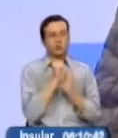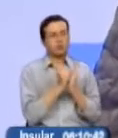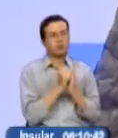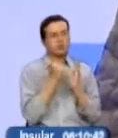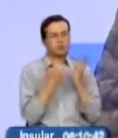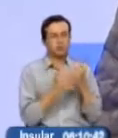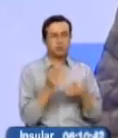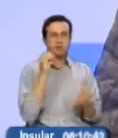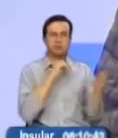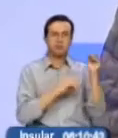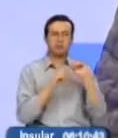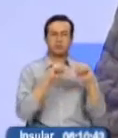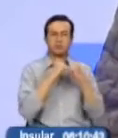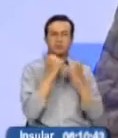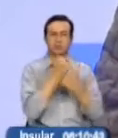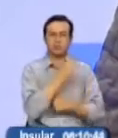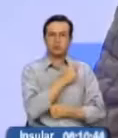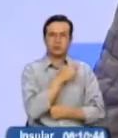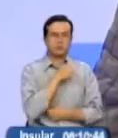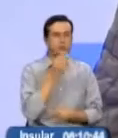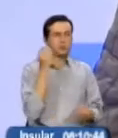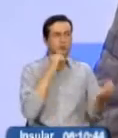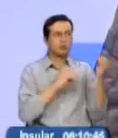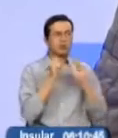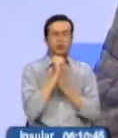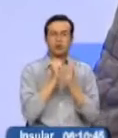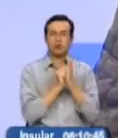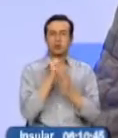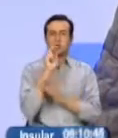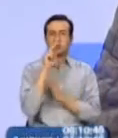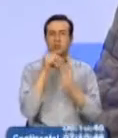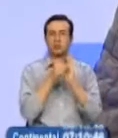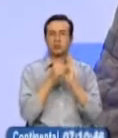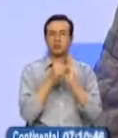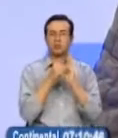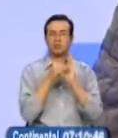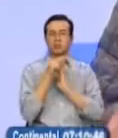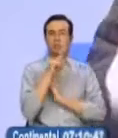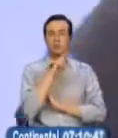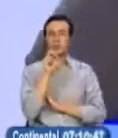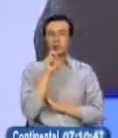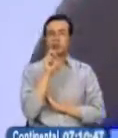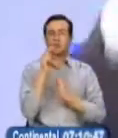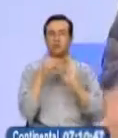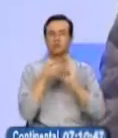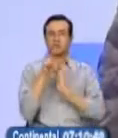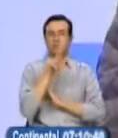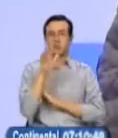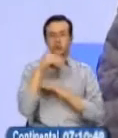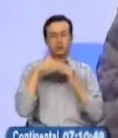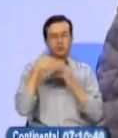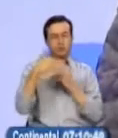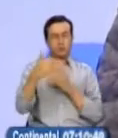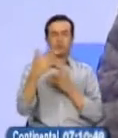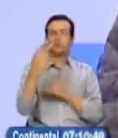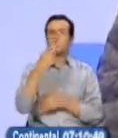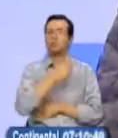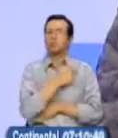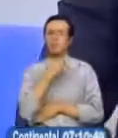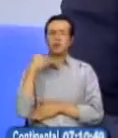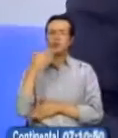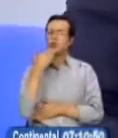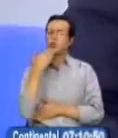estamos construyendo con la Asamblea Universitaria, que es la Agenda 2035, qué universidad necesitamos para las futuras décadas del país.